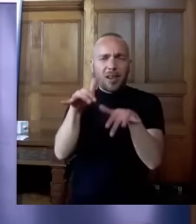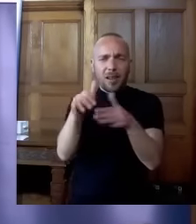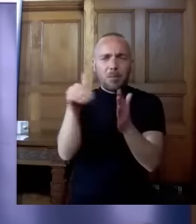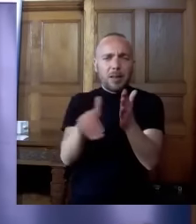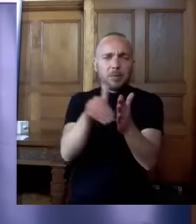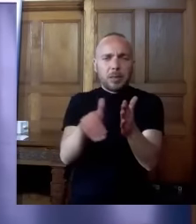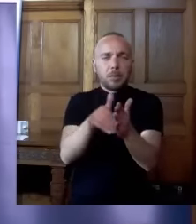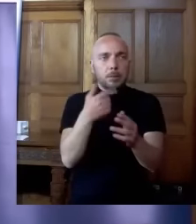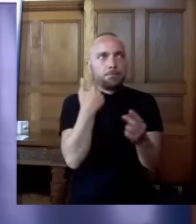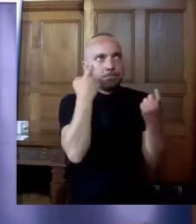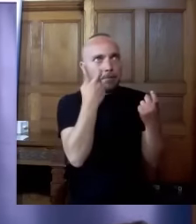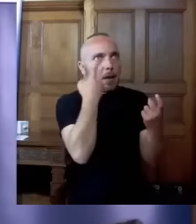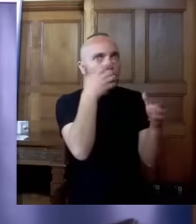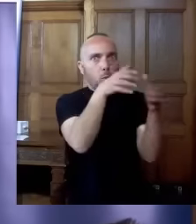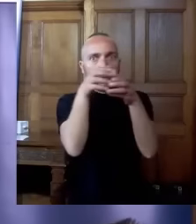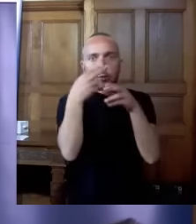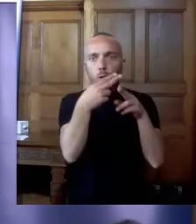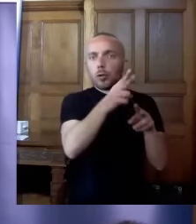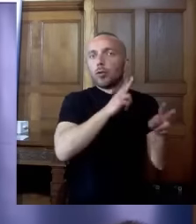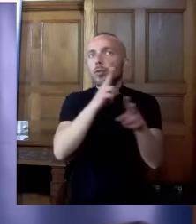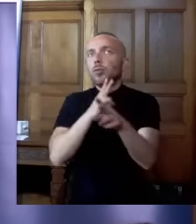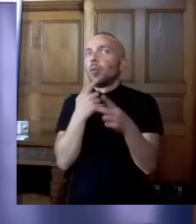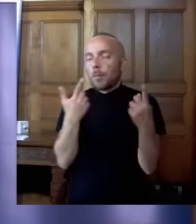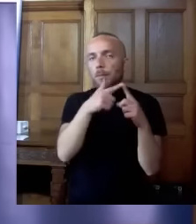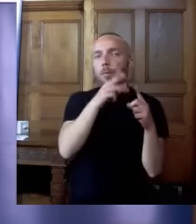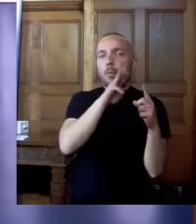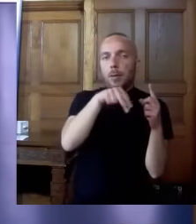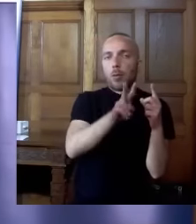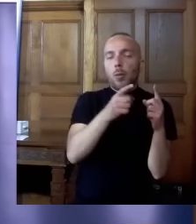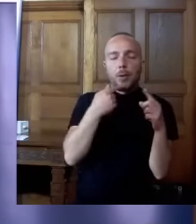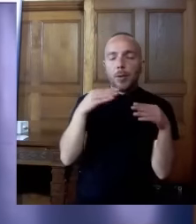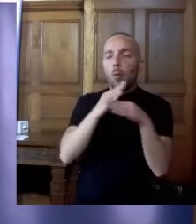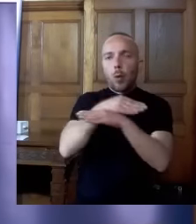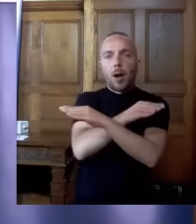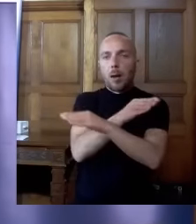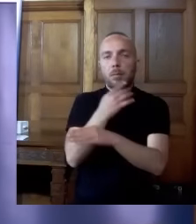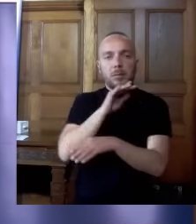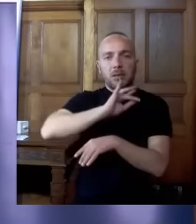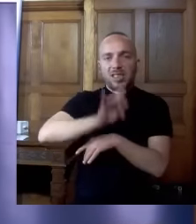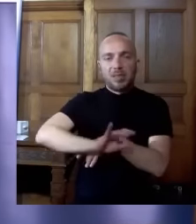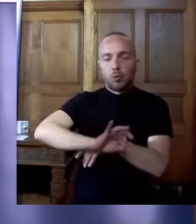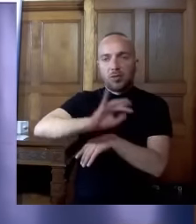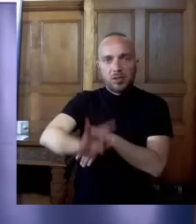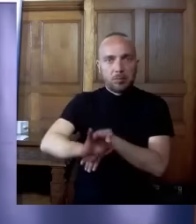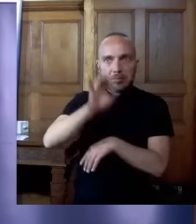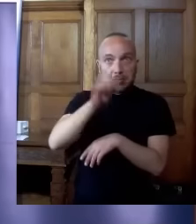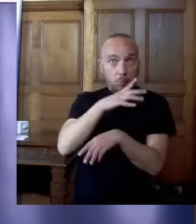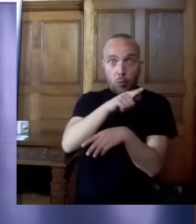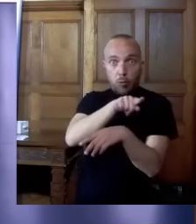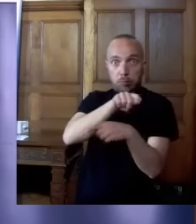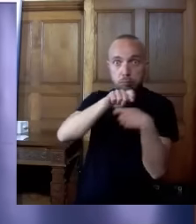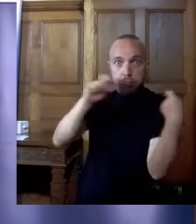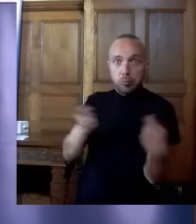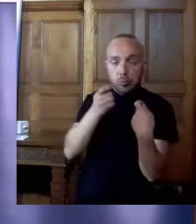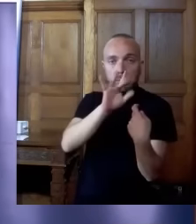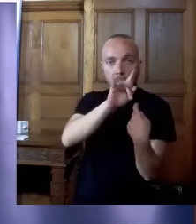posicionen evidentemente el pnv se ha posicionado ha dicho el gugenheim sí o sí por supuesto porque ellos lo promueven pero